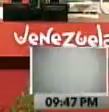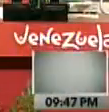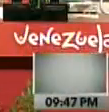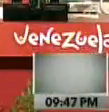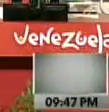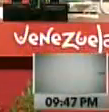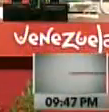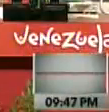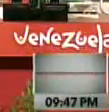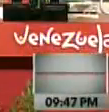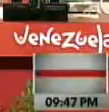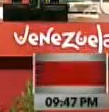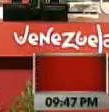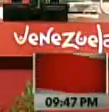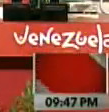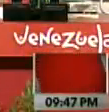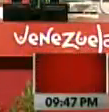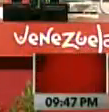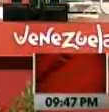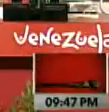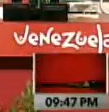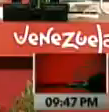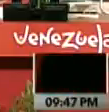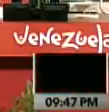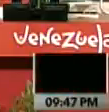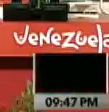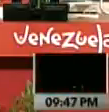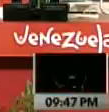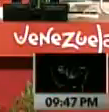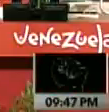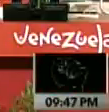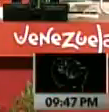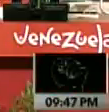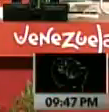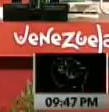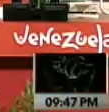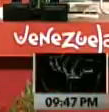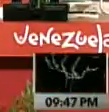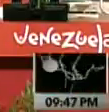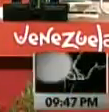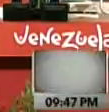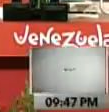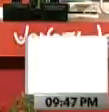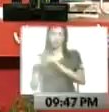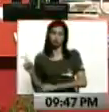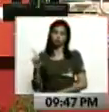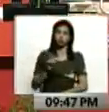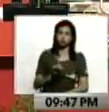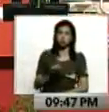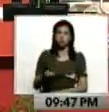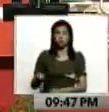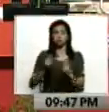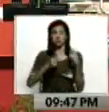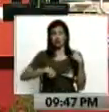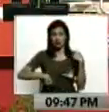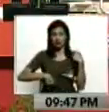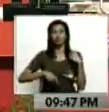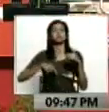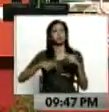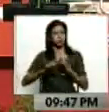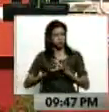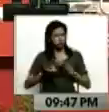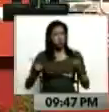pueblo al Teresa Carreño porque era para las élites hasta que llegó Chávez y cambió las cosas Qué raro verad llaves